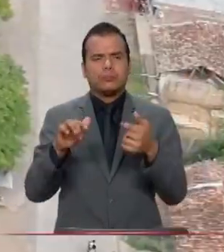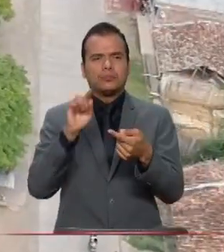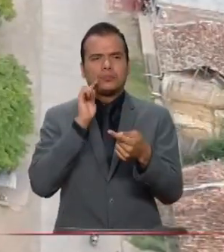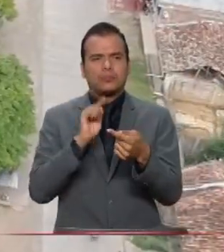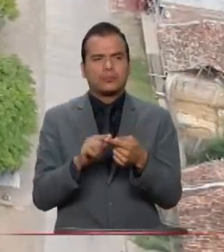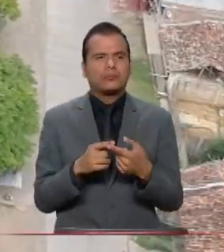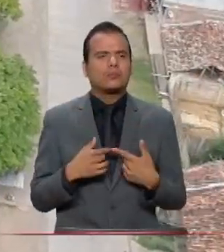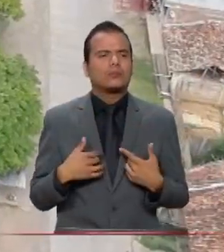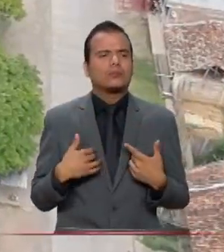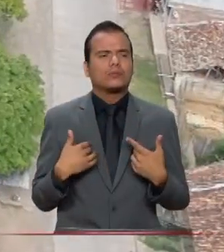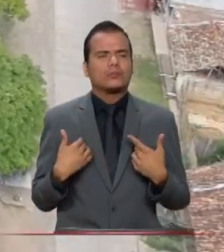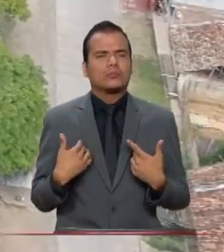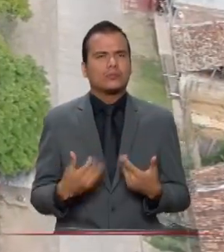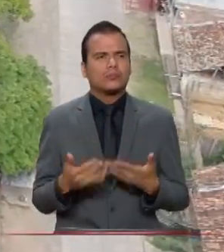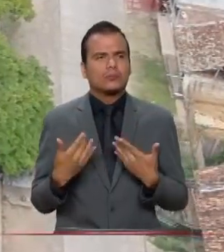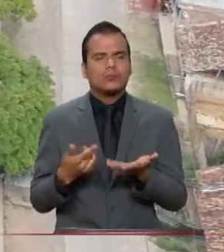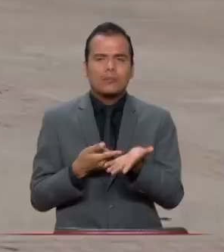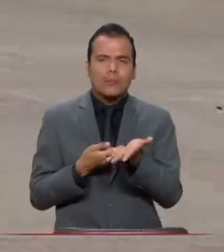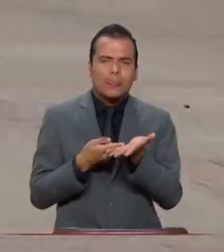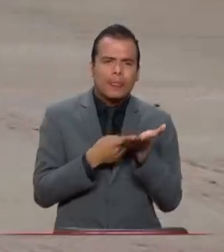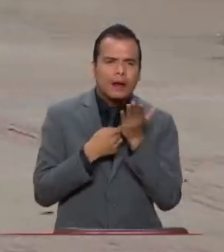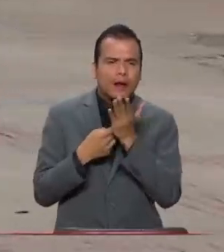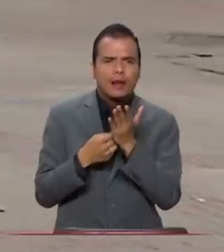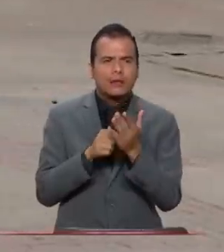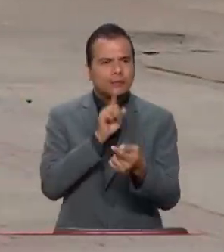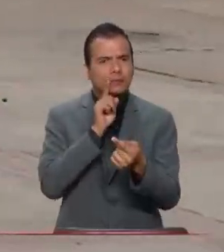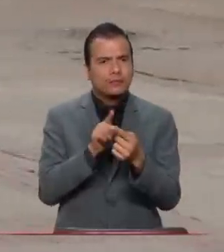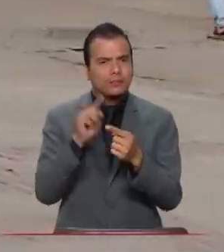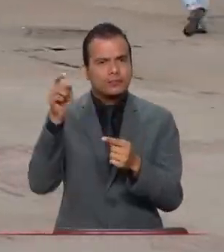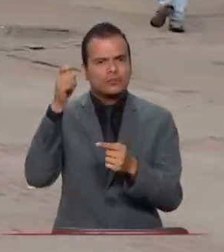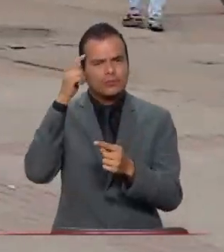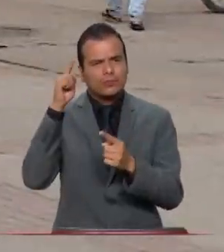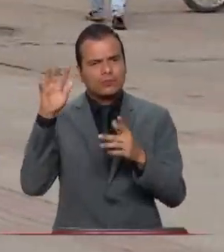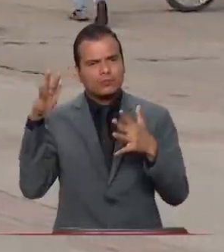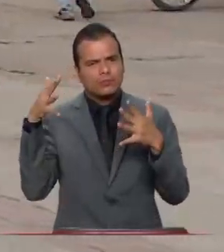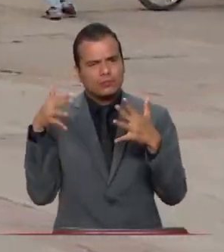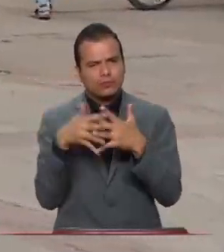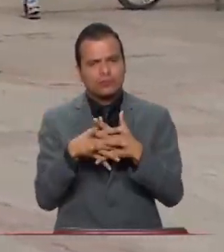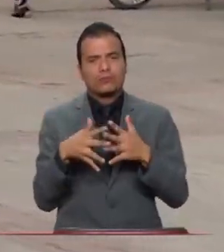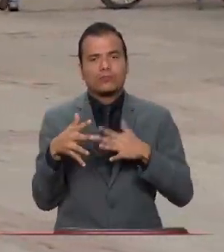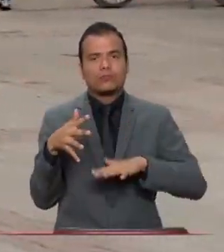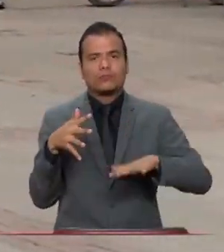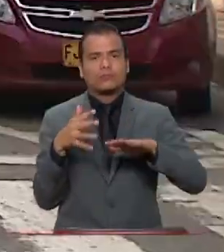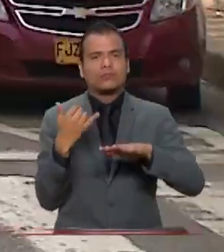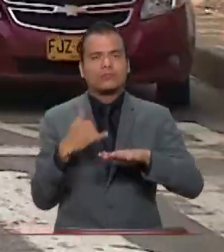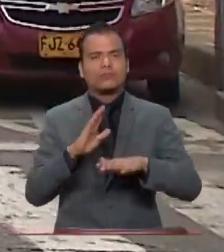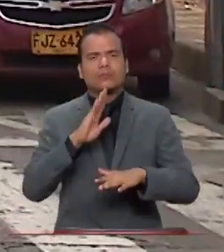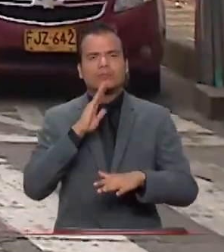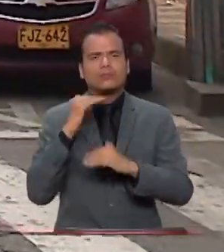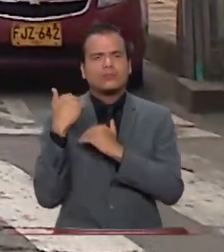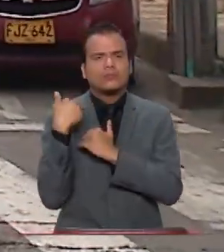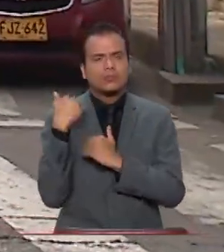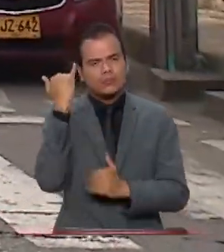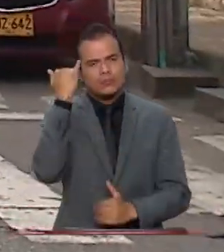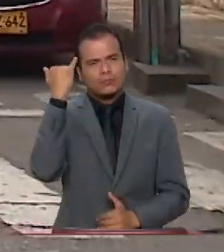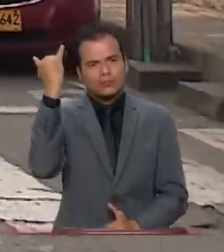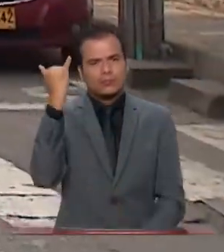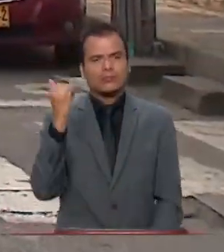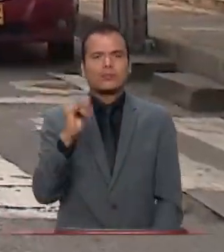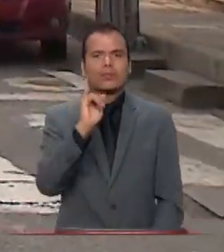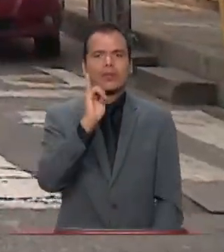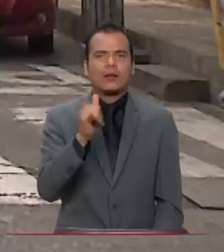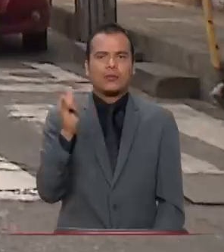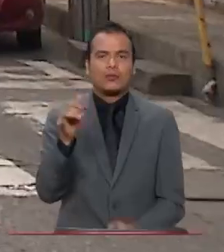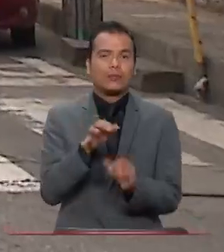de gobernanza e integrar a la institucionalidad con los territorios. La reunión será liderada por el municipio de Jamundí,